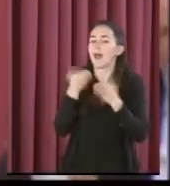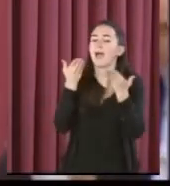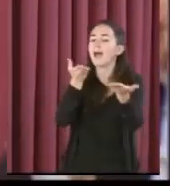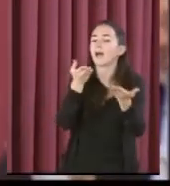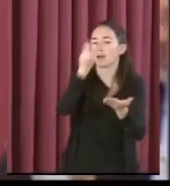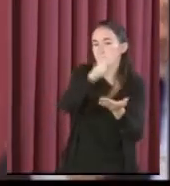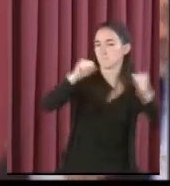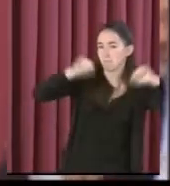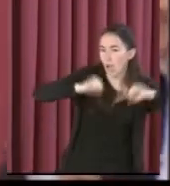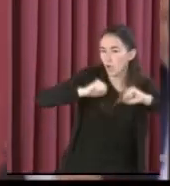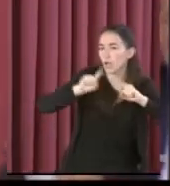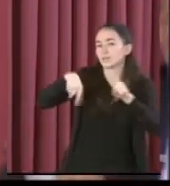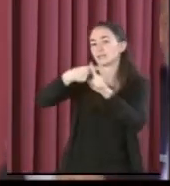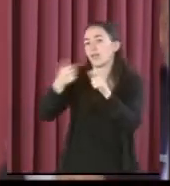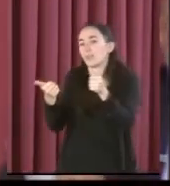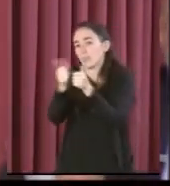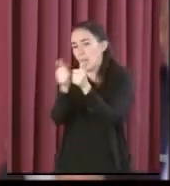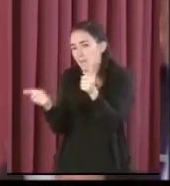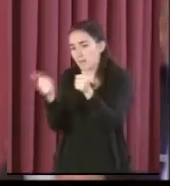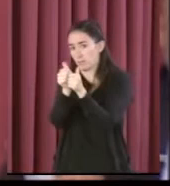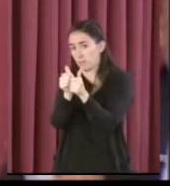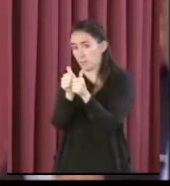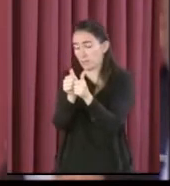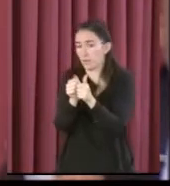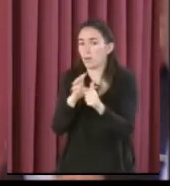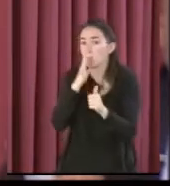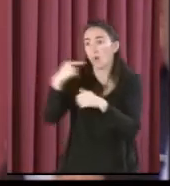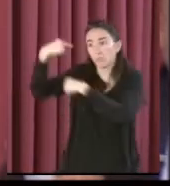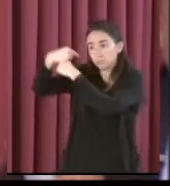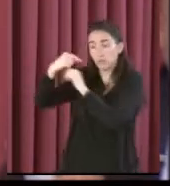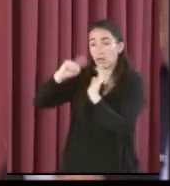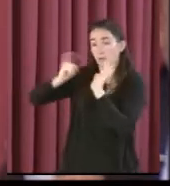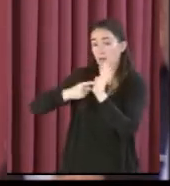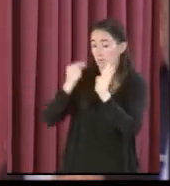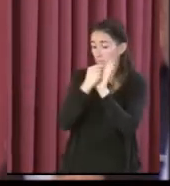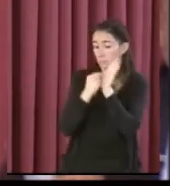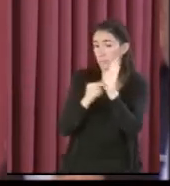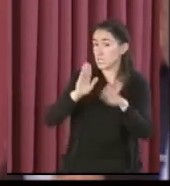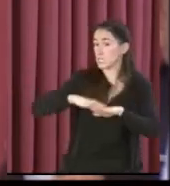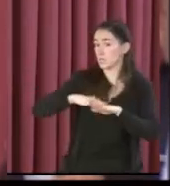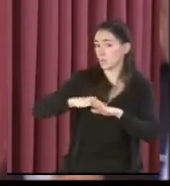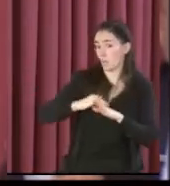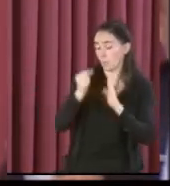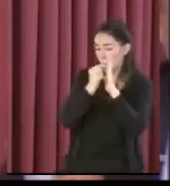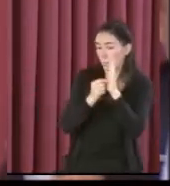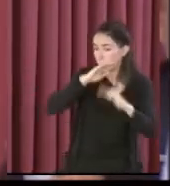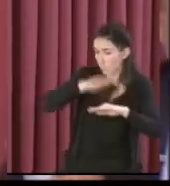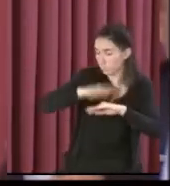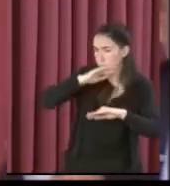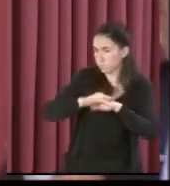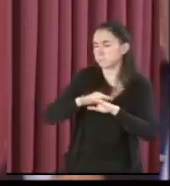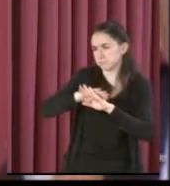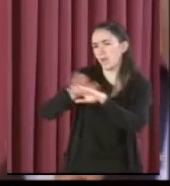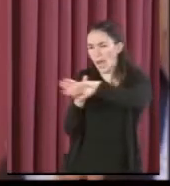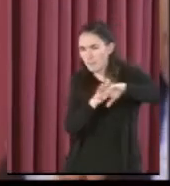que más allá del cumplimiento de los mínimos marcados por la legislación, tiene como objetivo esencial procurar la autonomía personal